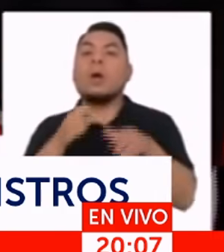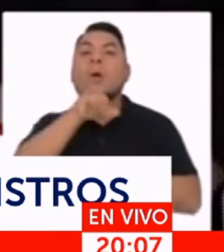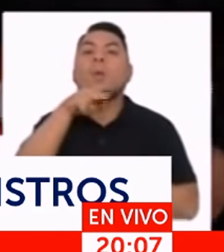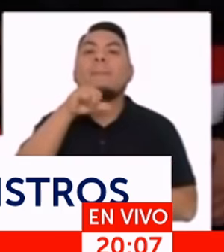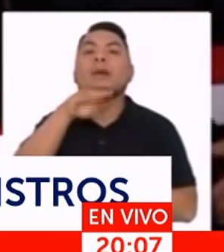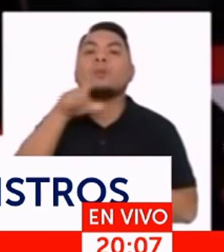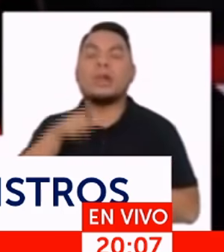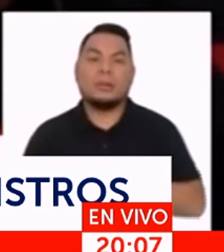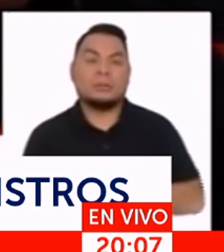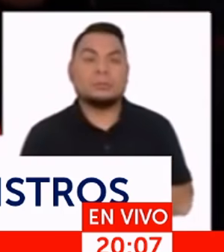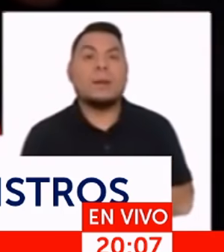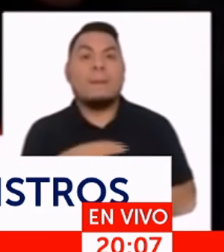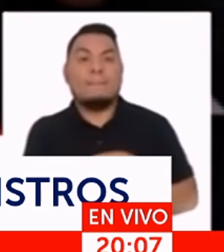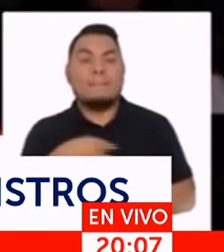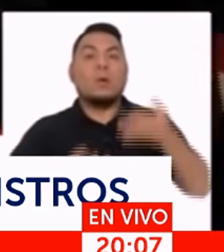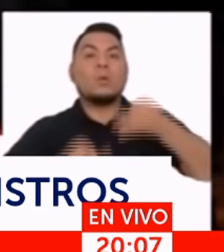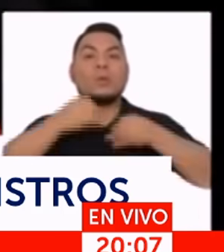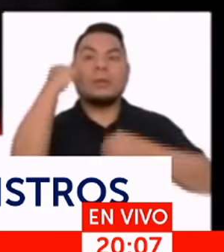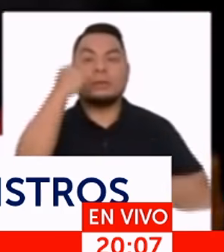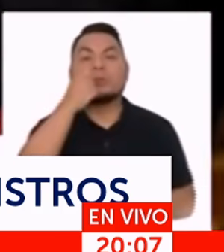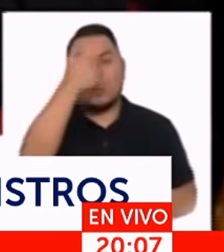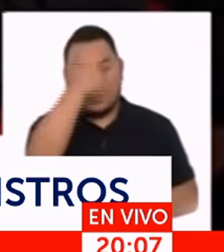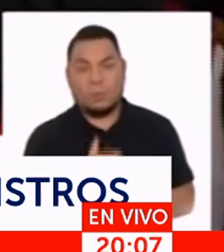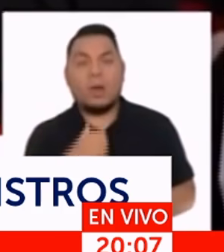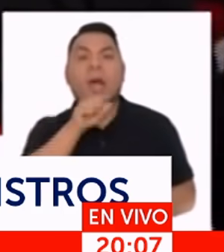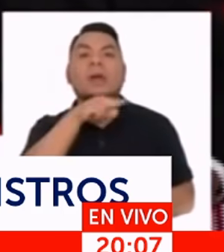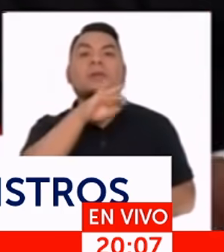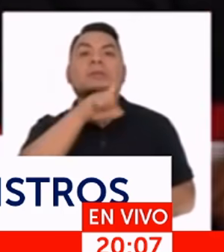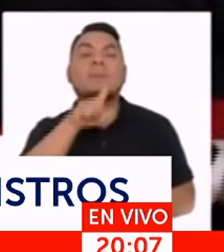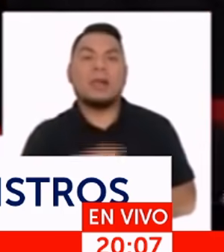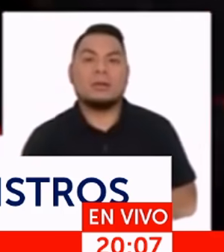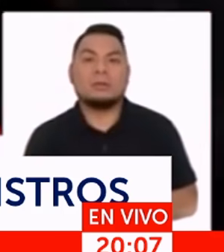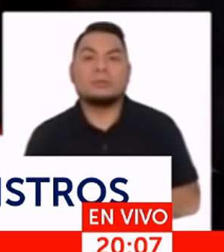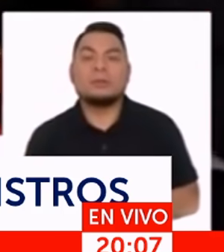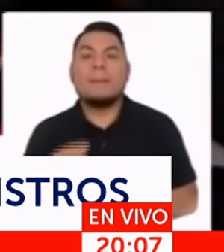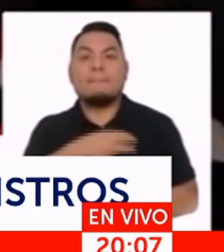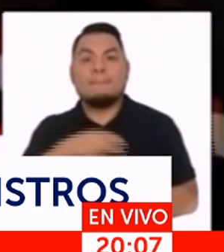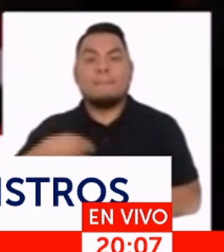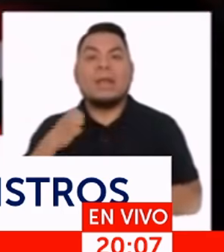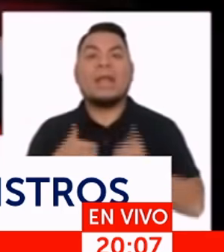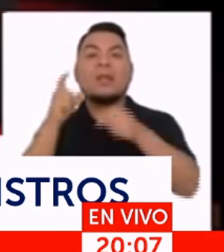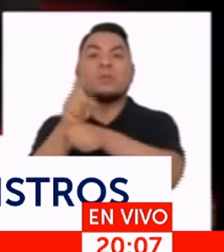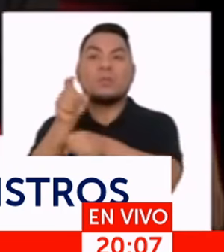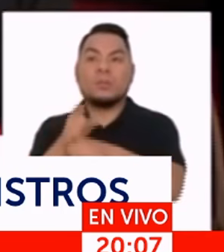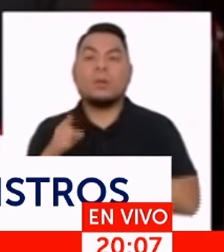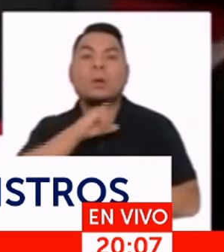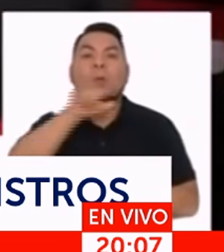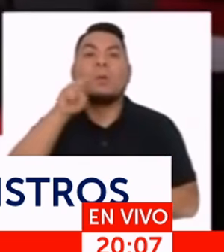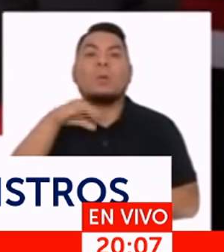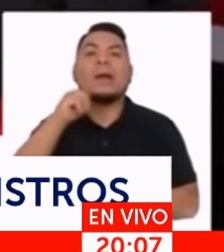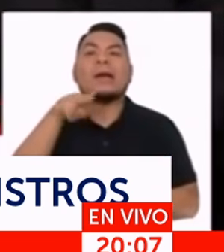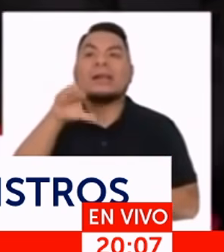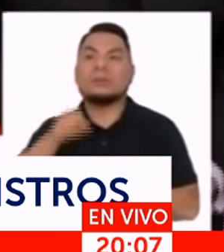Manuel Carrasco Millones. Ministerio de Justicia y Derechos Humanos, Aníbal Torres Vázquez. Ministerio de Educación, Juan